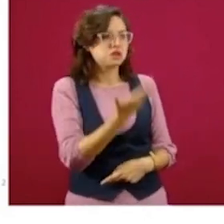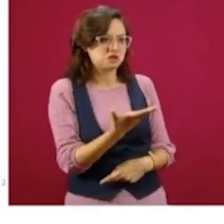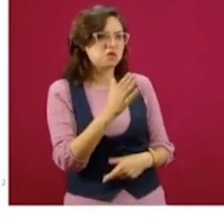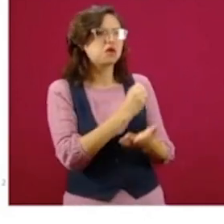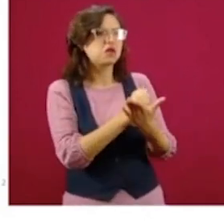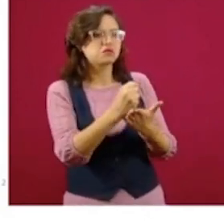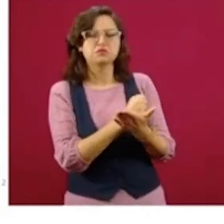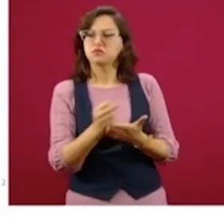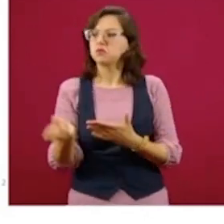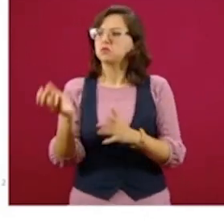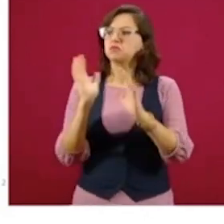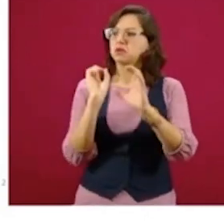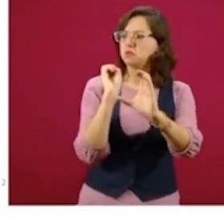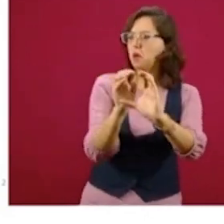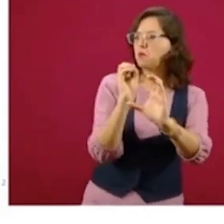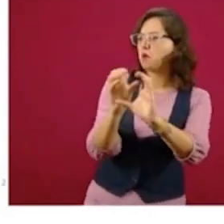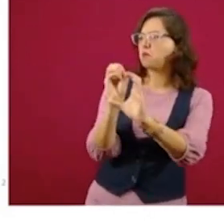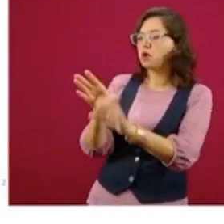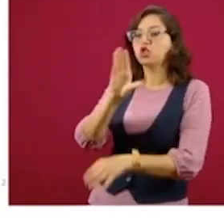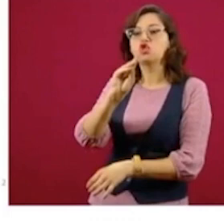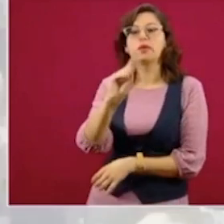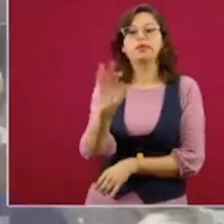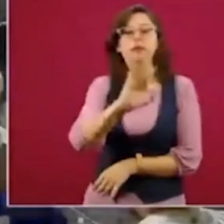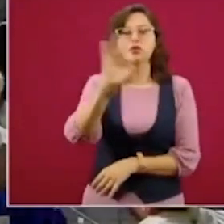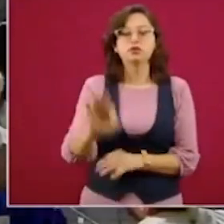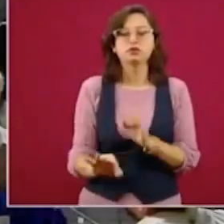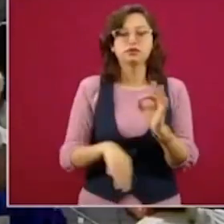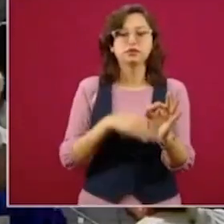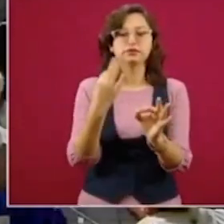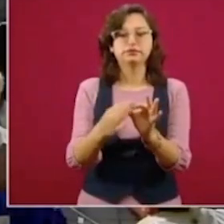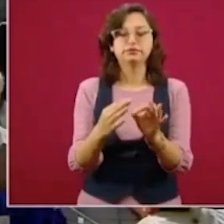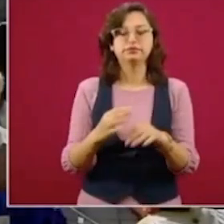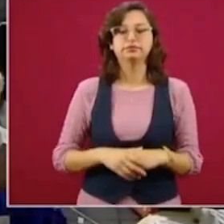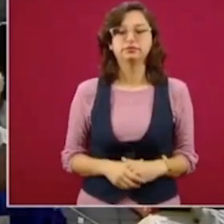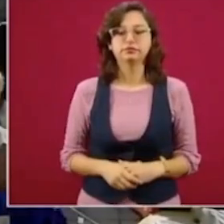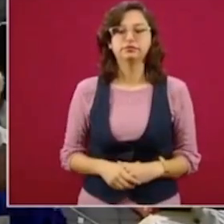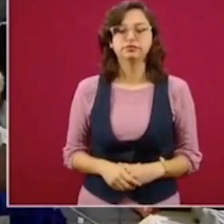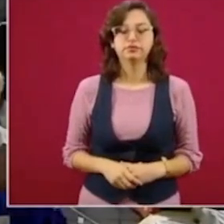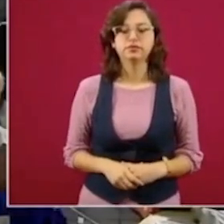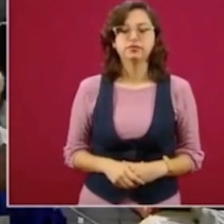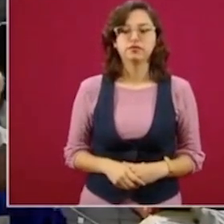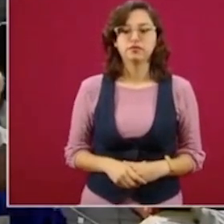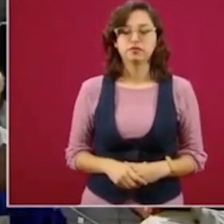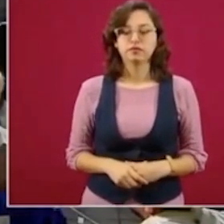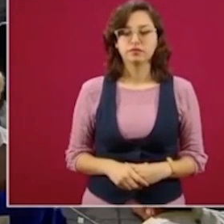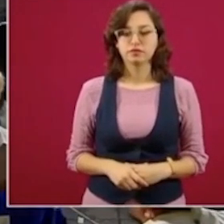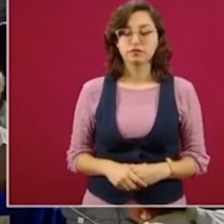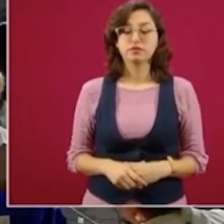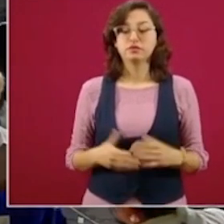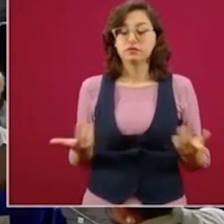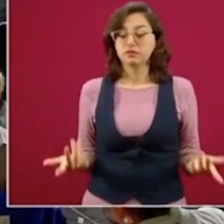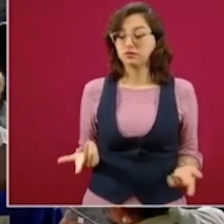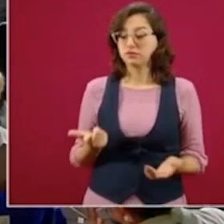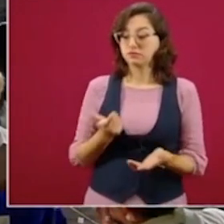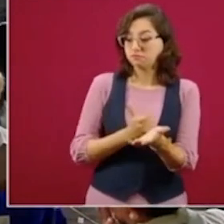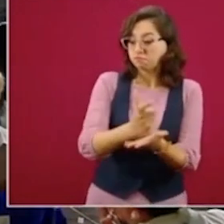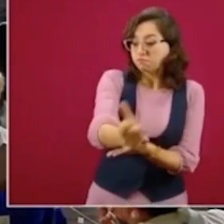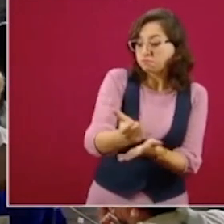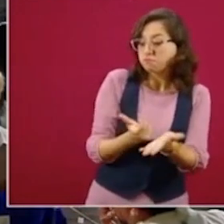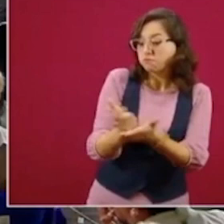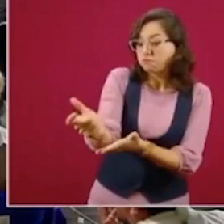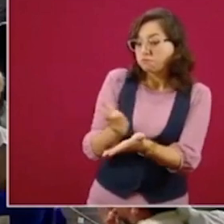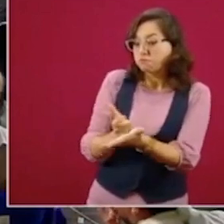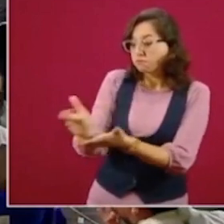al 90 por ciento la siguiente por favor en ese sentido la inyección a estas economías porque son